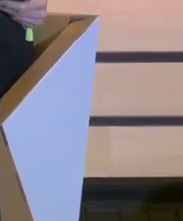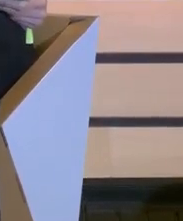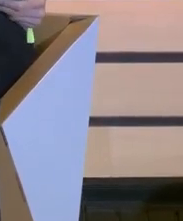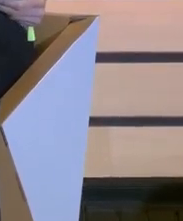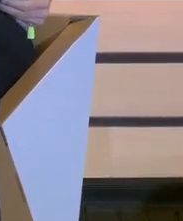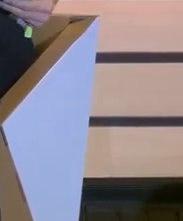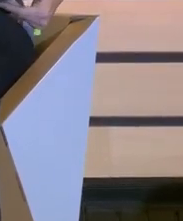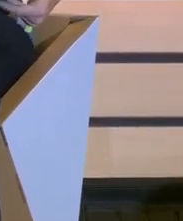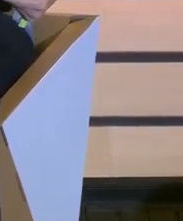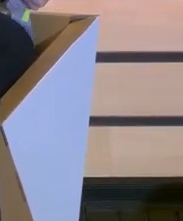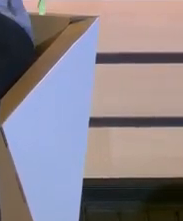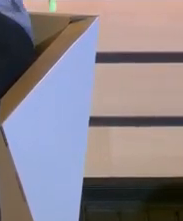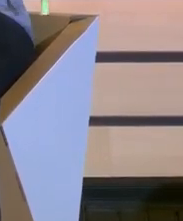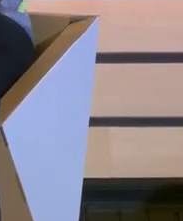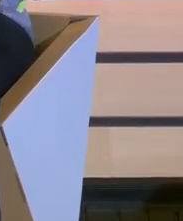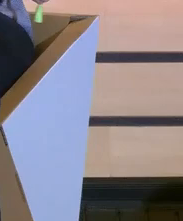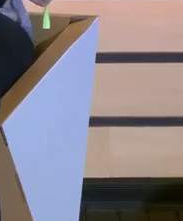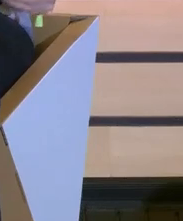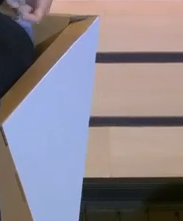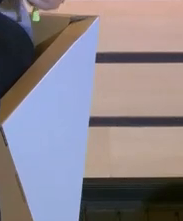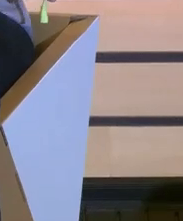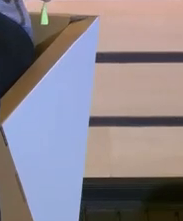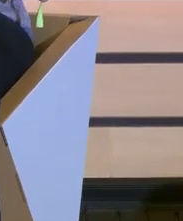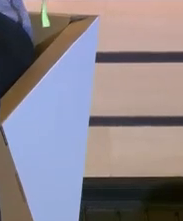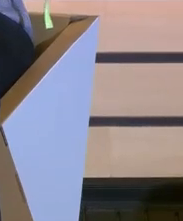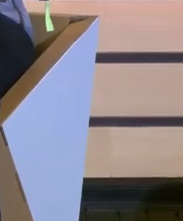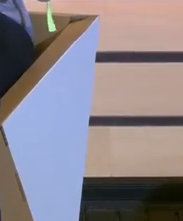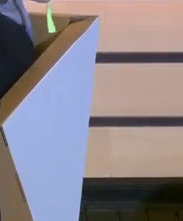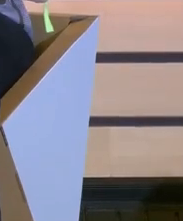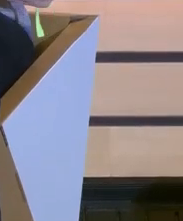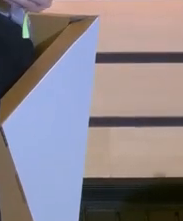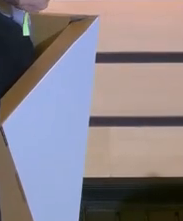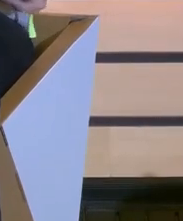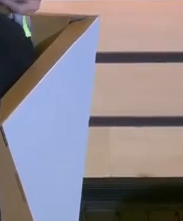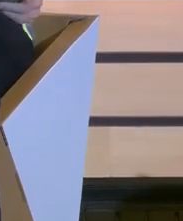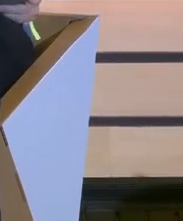¿Habéis dado datos de cuántos empleos para personas en situación de exclusión